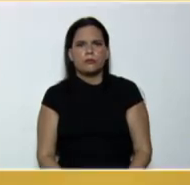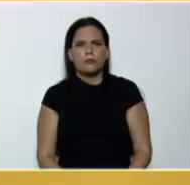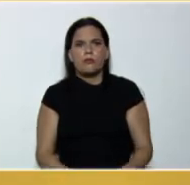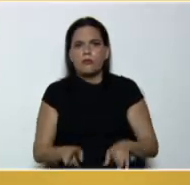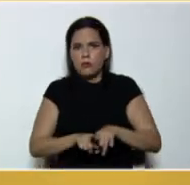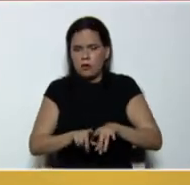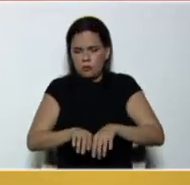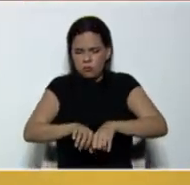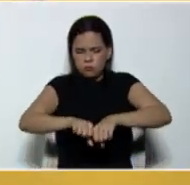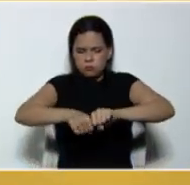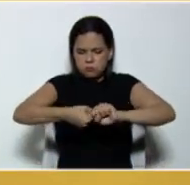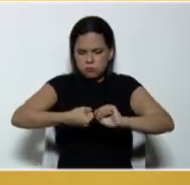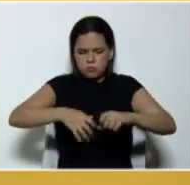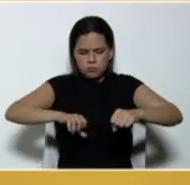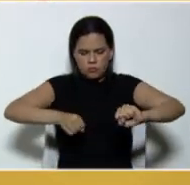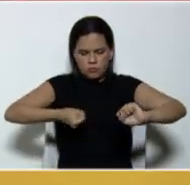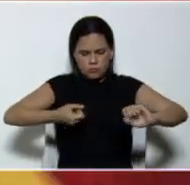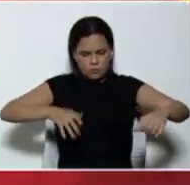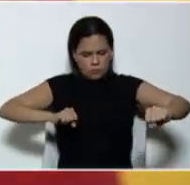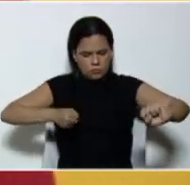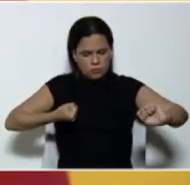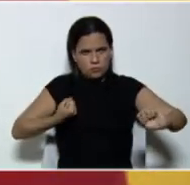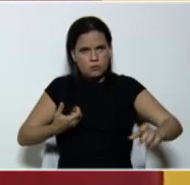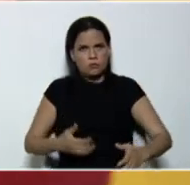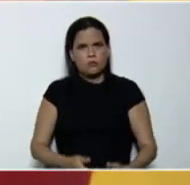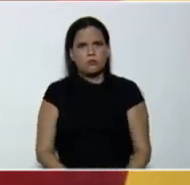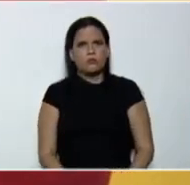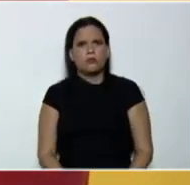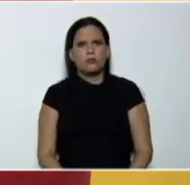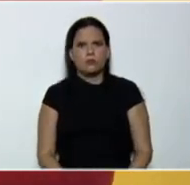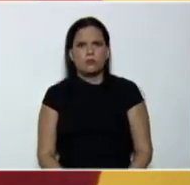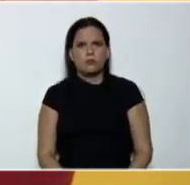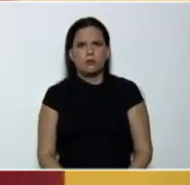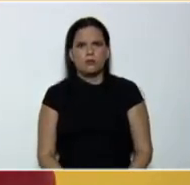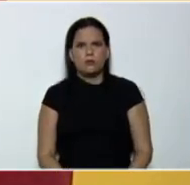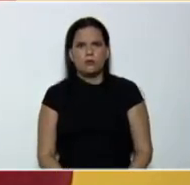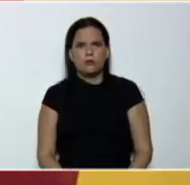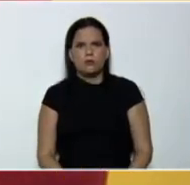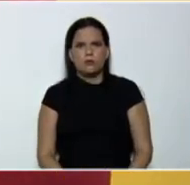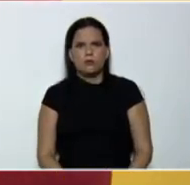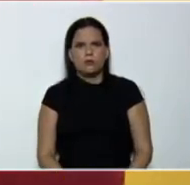entorchando, de esta manera, así.